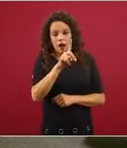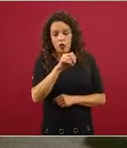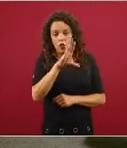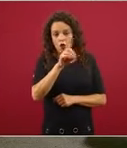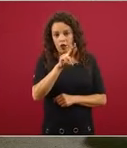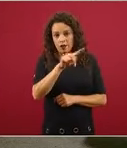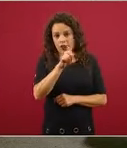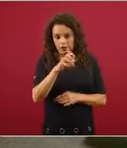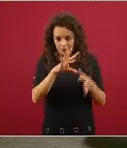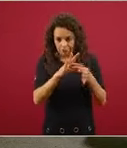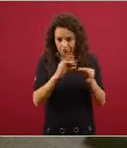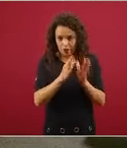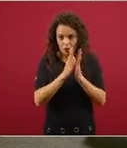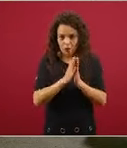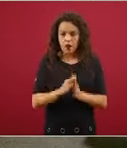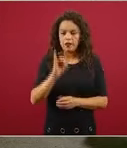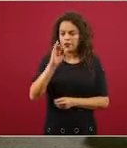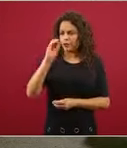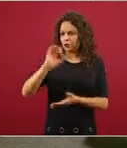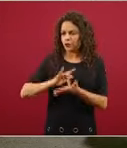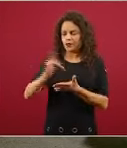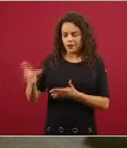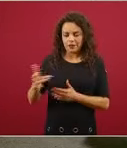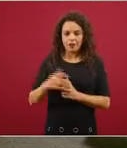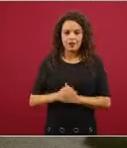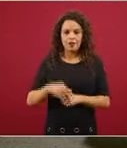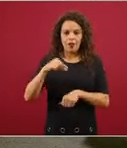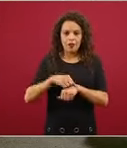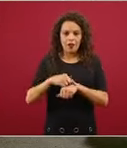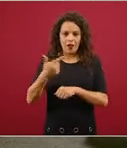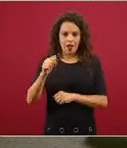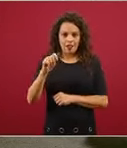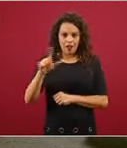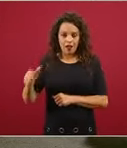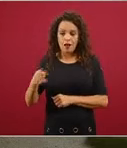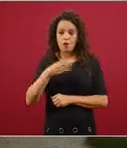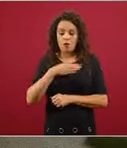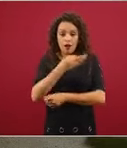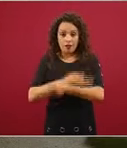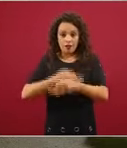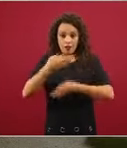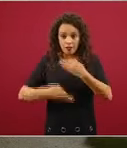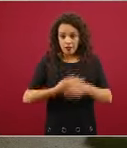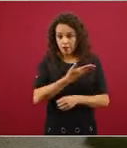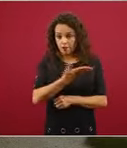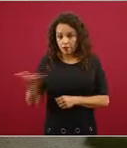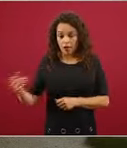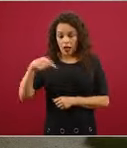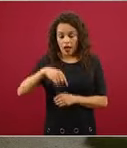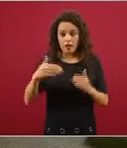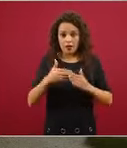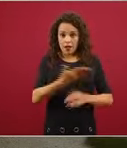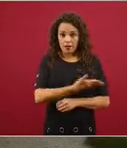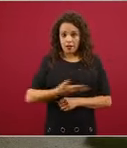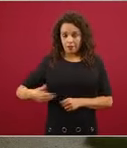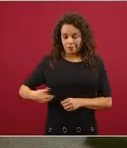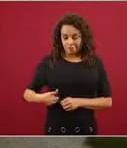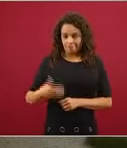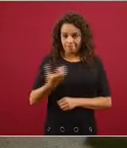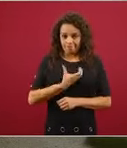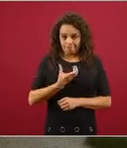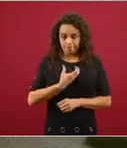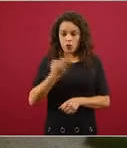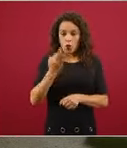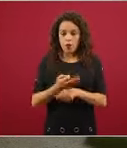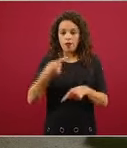Muchas gracias, doctor López-Gatell. Muy buenas tardes, tengan todas y todos en casa y aquí en Palacio Nacional. Vamos a comenzar a